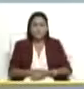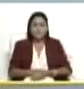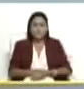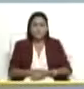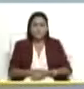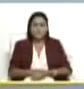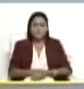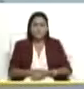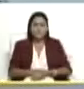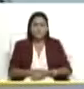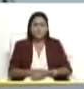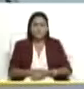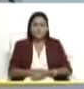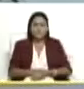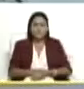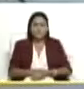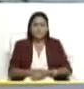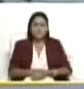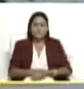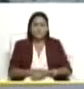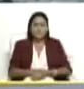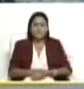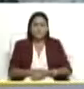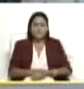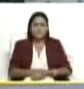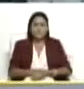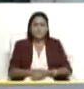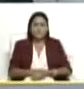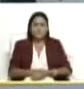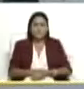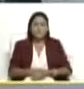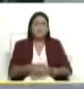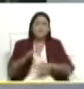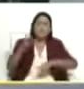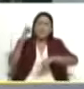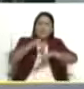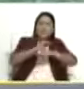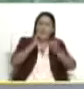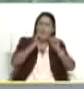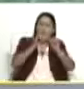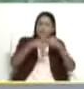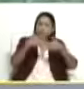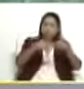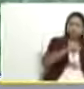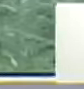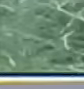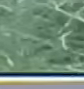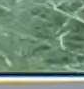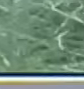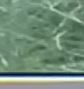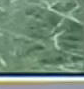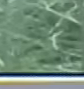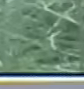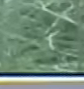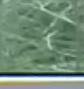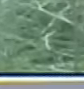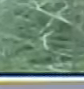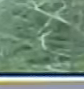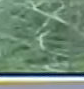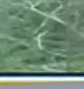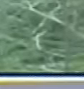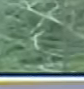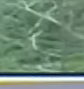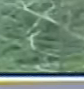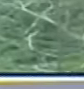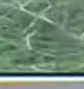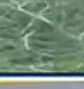caminata que hicimos con Entrasur cuando nos sancionaron, que Conviasa va a seguir creciendo. Y hoy en día Conviasa ha crecido en